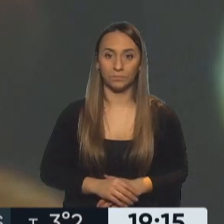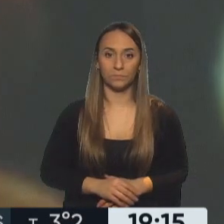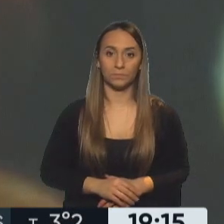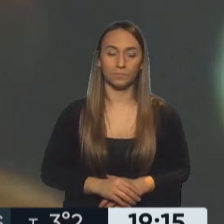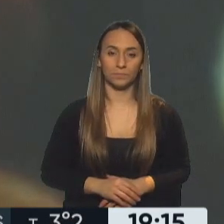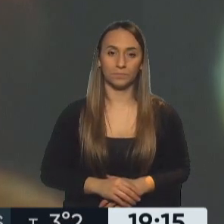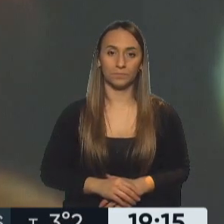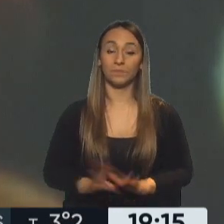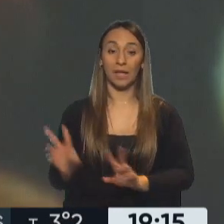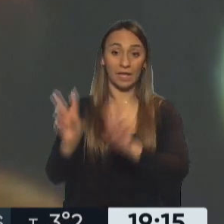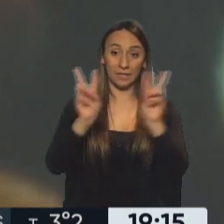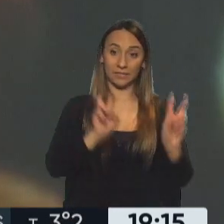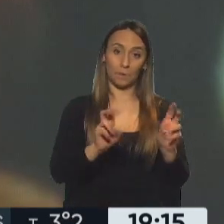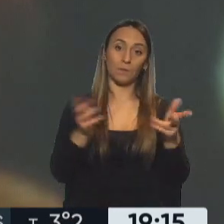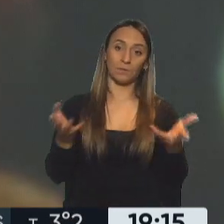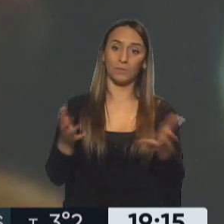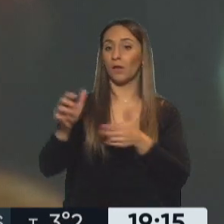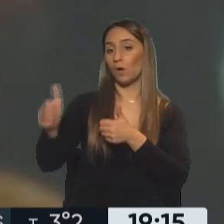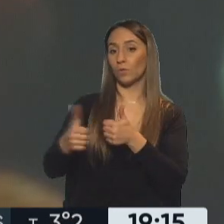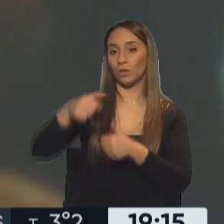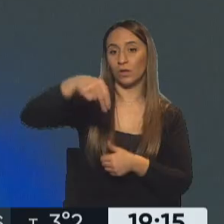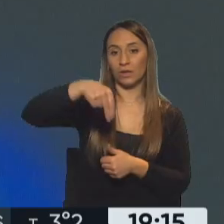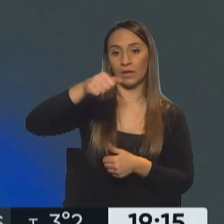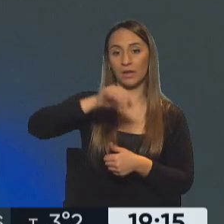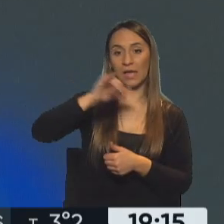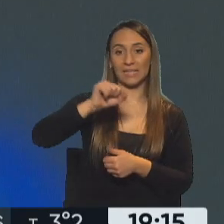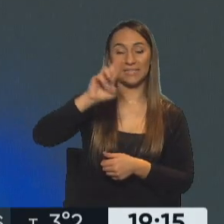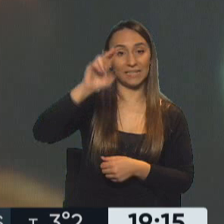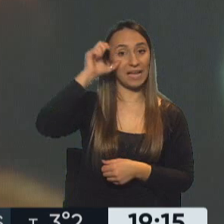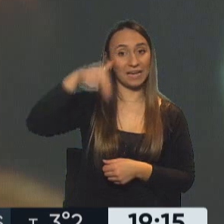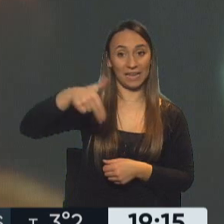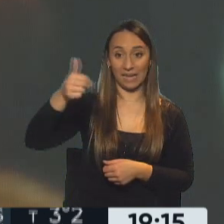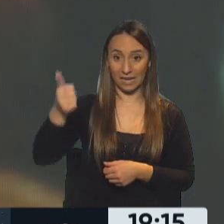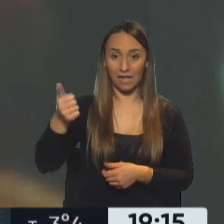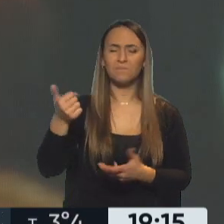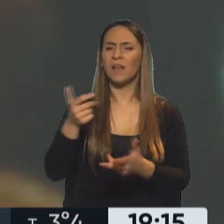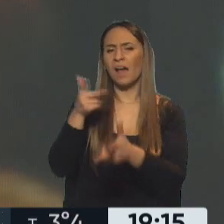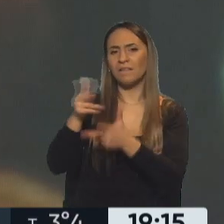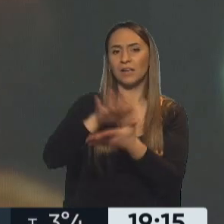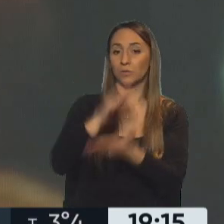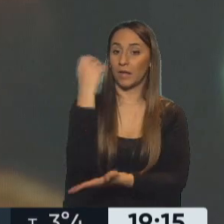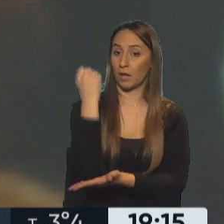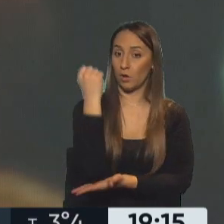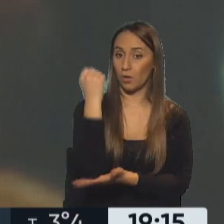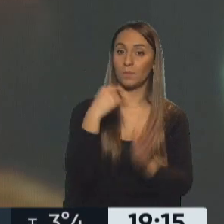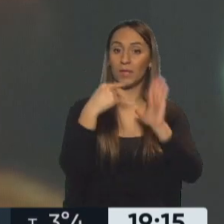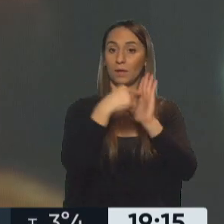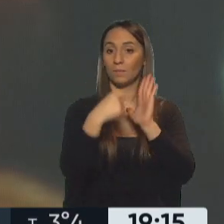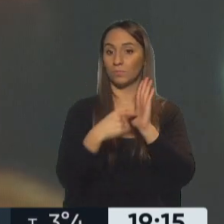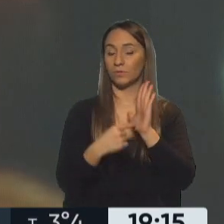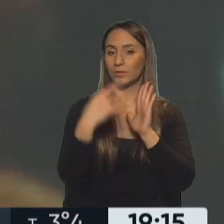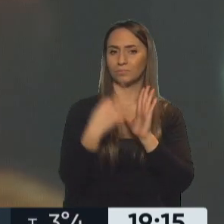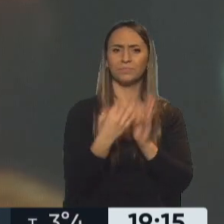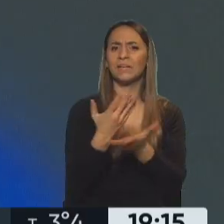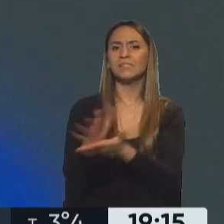Vamos a pasar a cambiar de tema, por supuesto. Acá estoy con Nazarena ya, Nazarena Lomagno, hablando precisamente de lo que tiene que ver con economía y las claves de la segmentación. ¿De